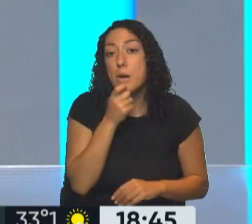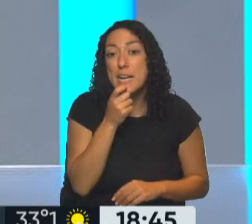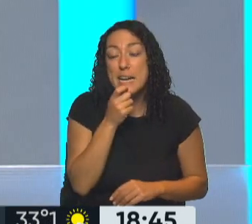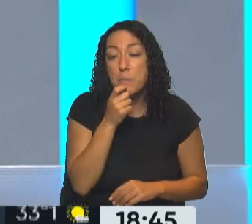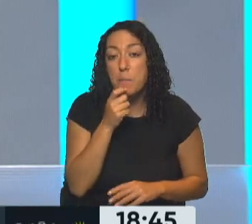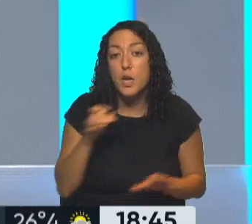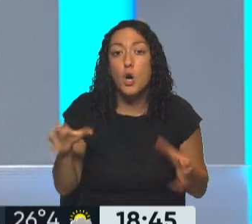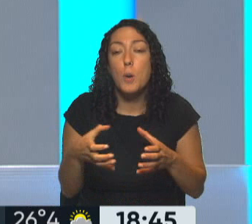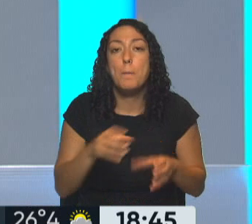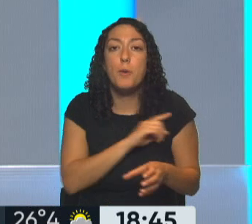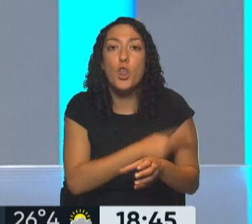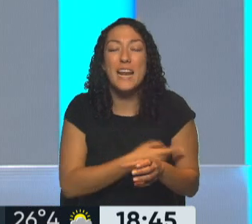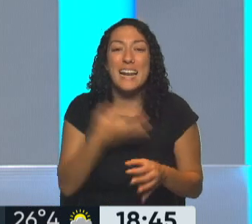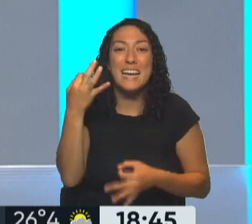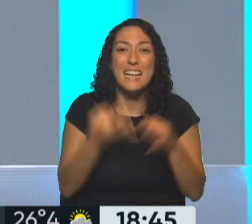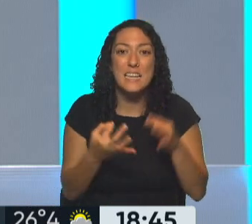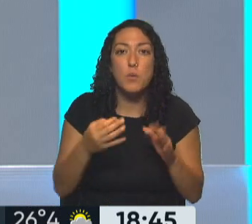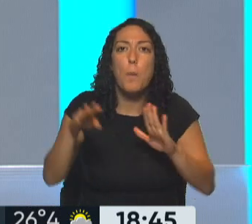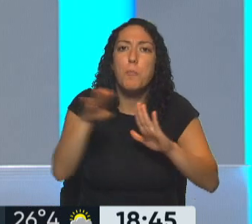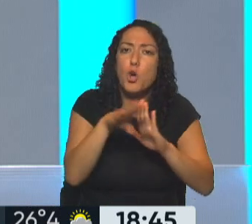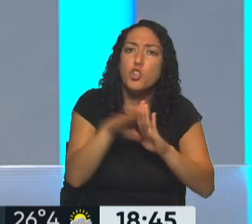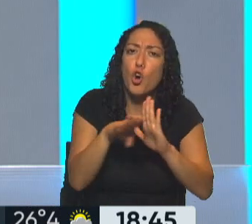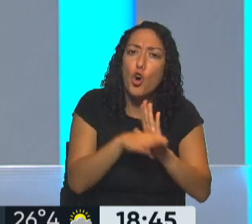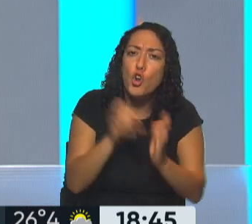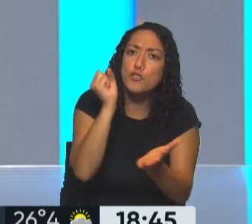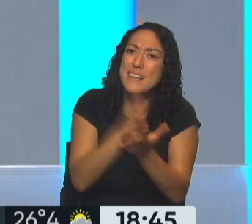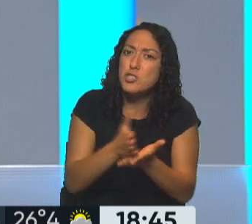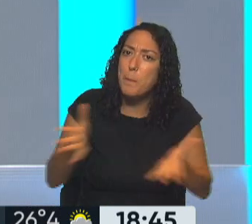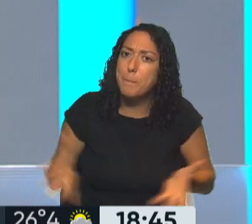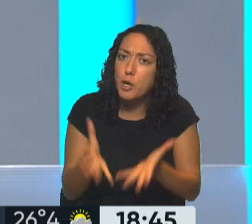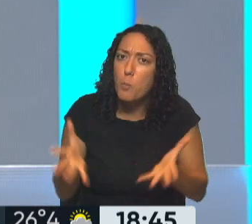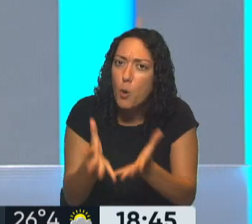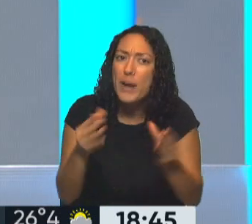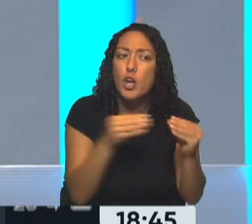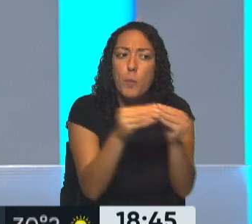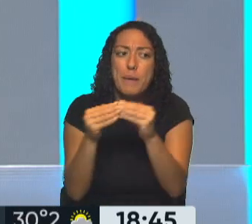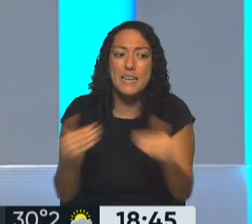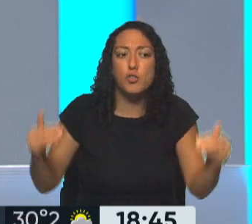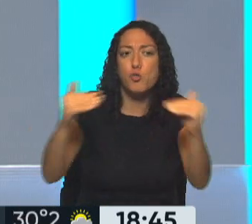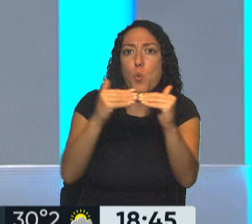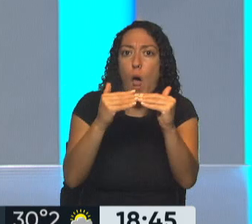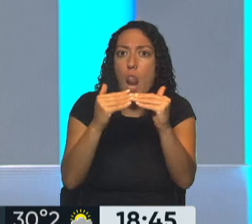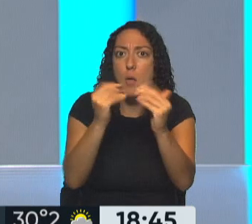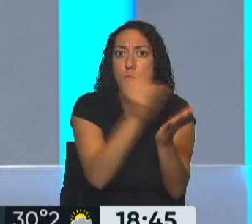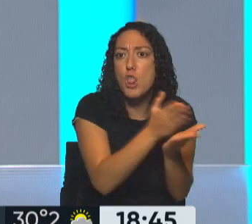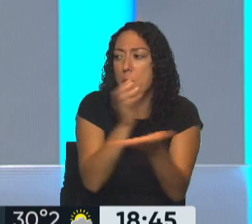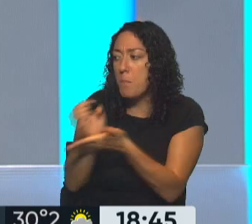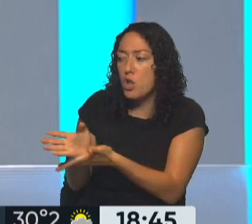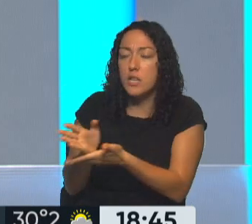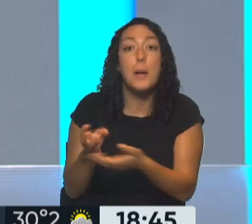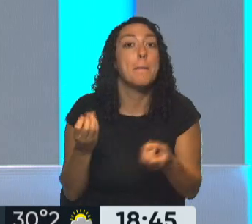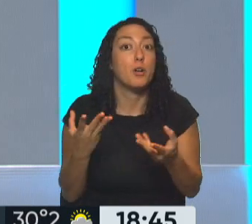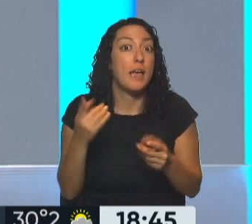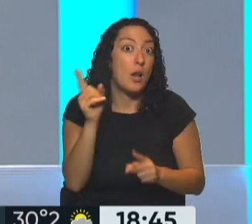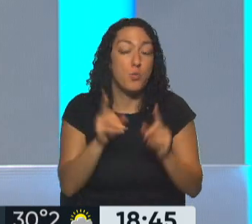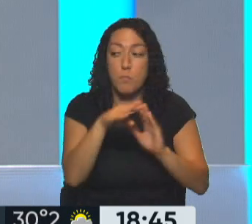en donde se tiene que promover protocolos de sanción entre pares porque hay algunos protocolos que van a